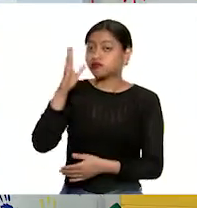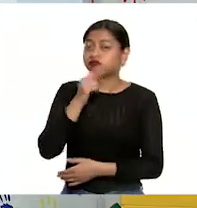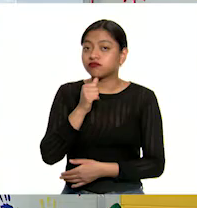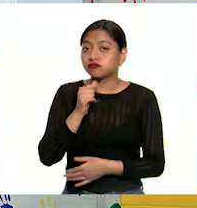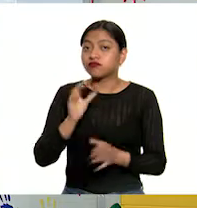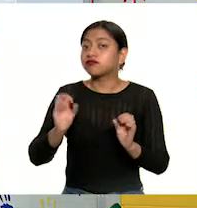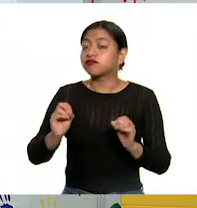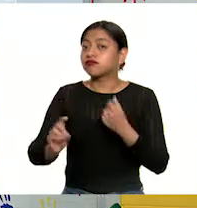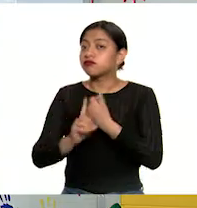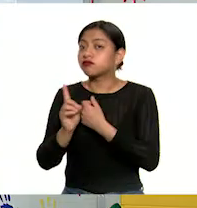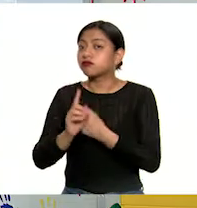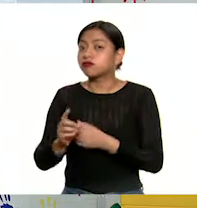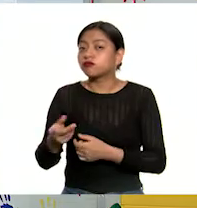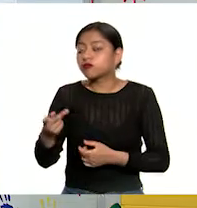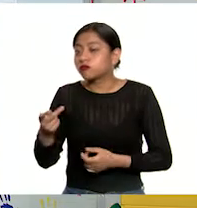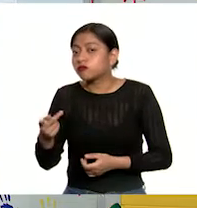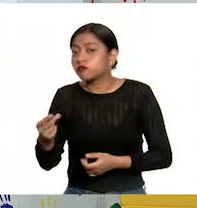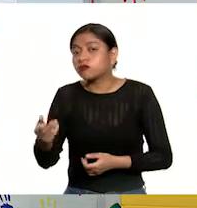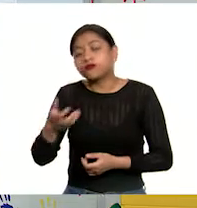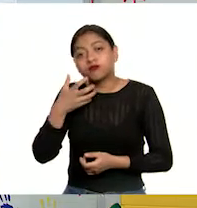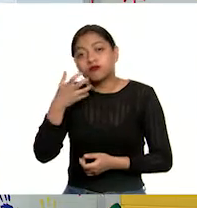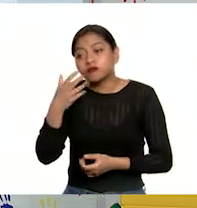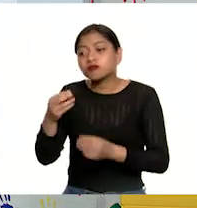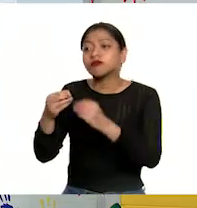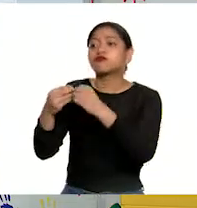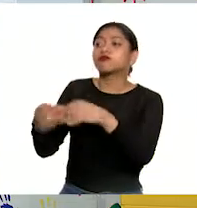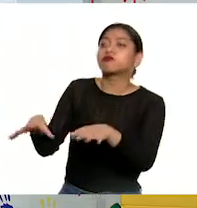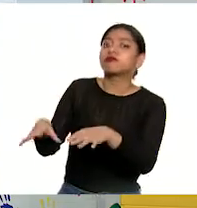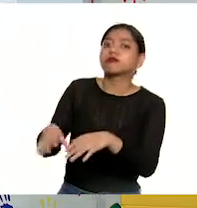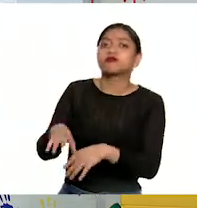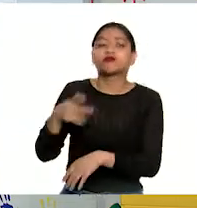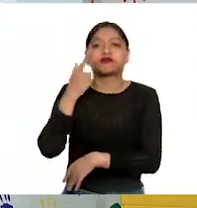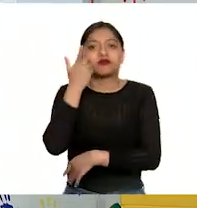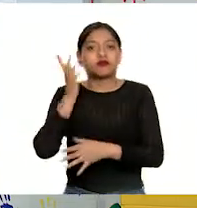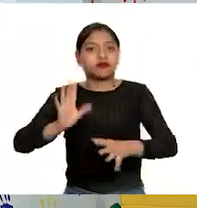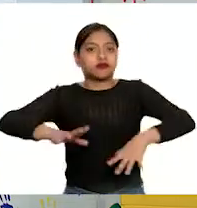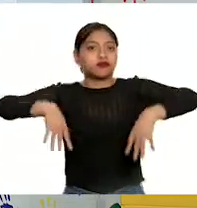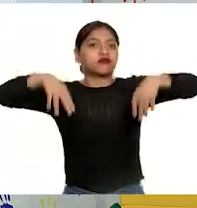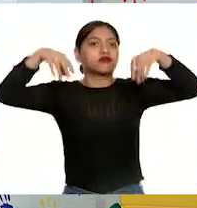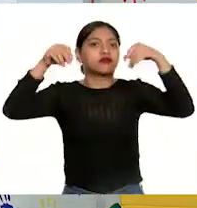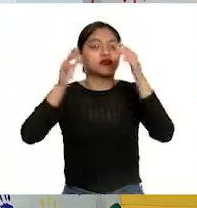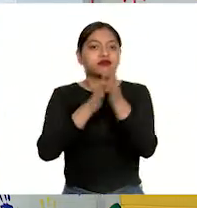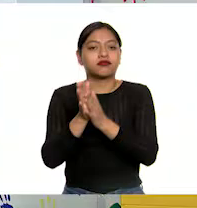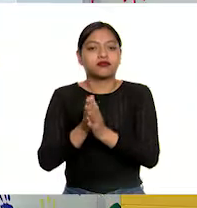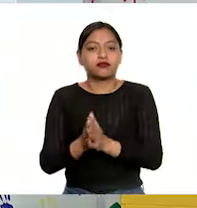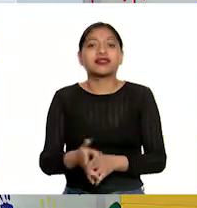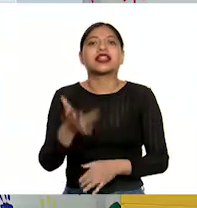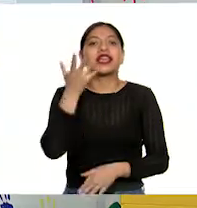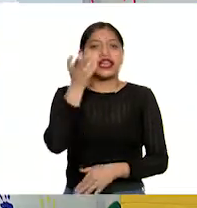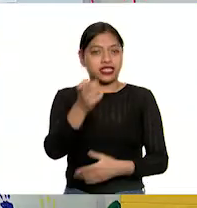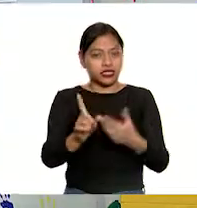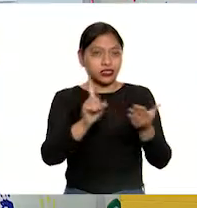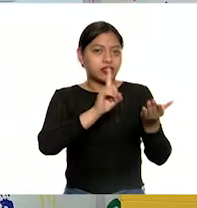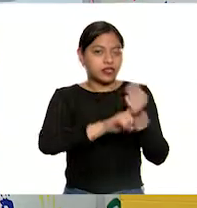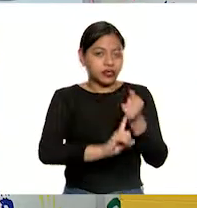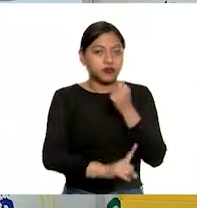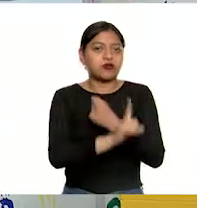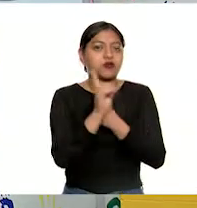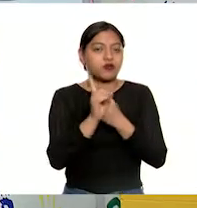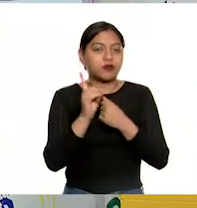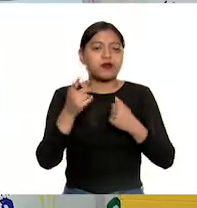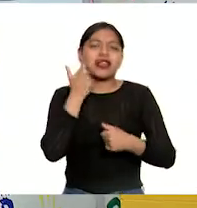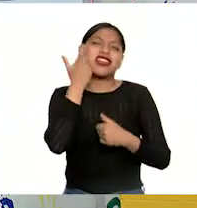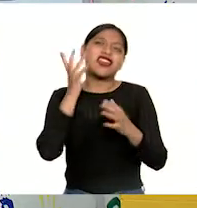Yo perdió a su creo mascota, que, quería un castillo de chocolate. quería un castillo de chocolate. Ah,